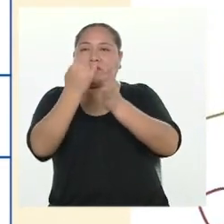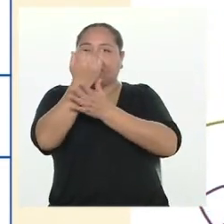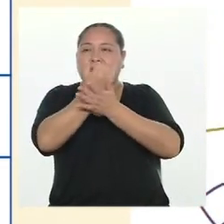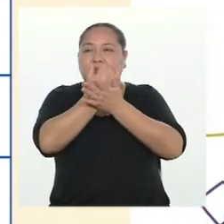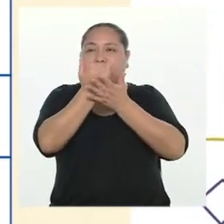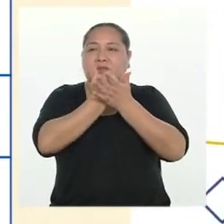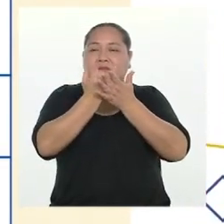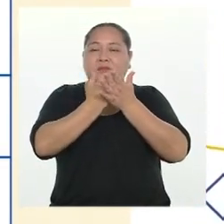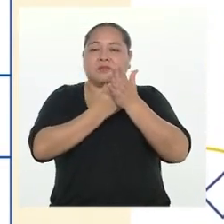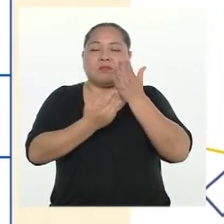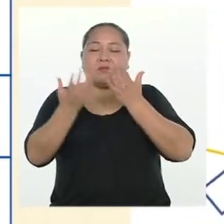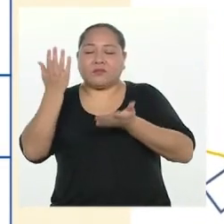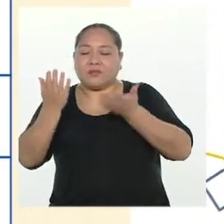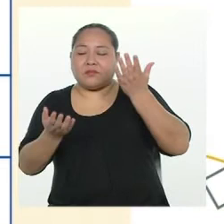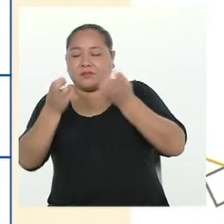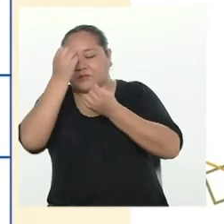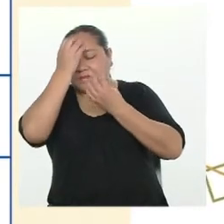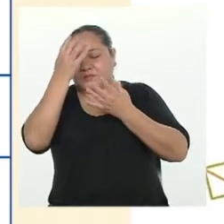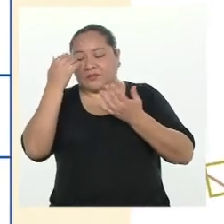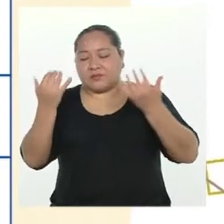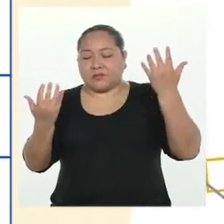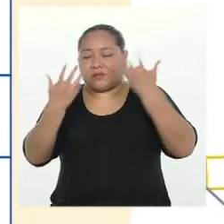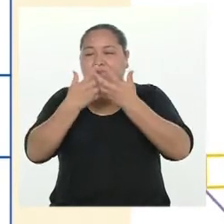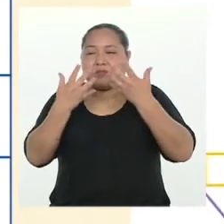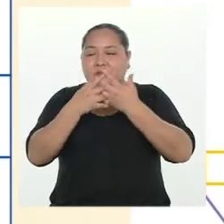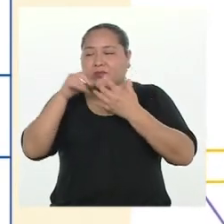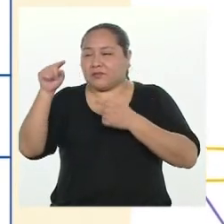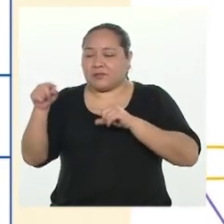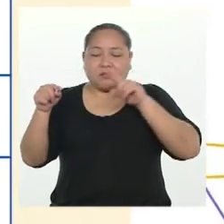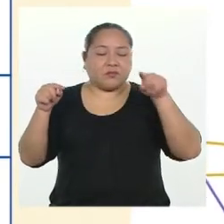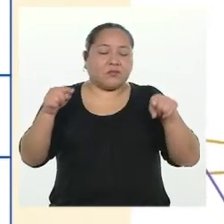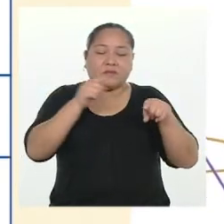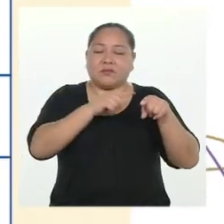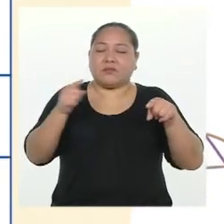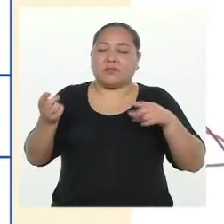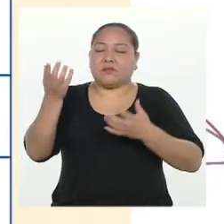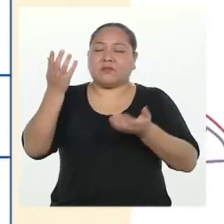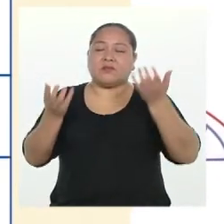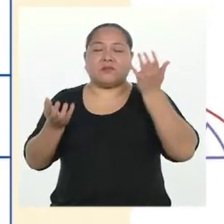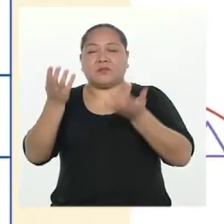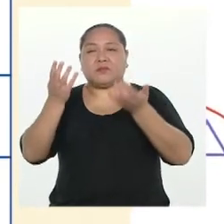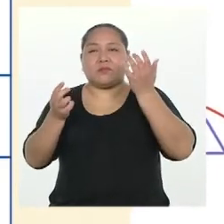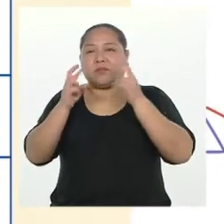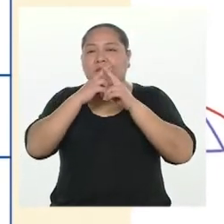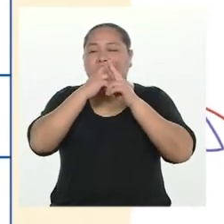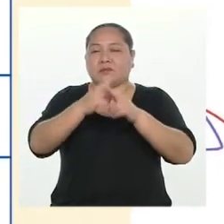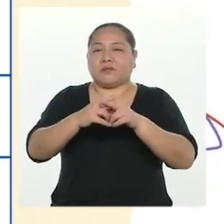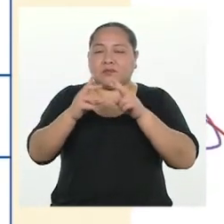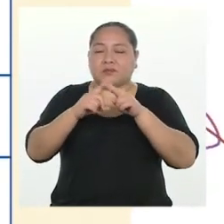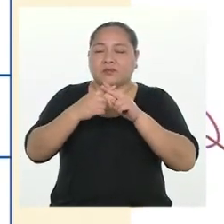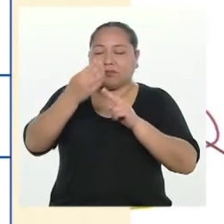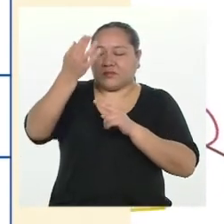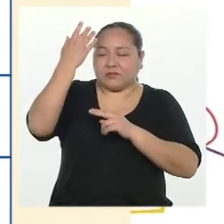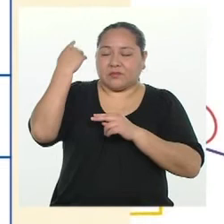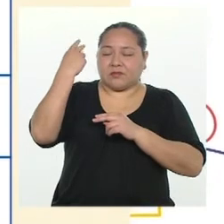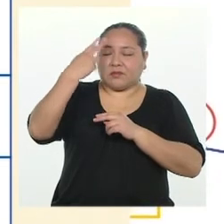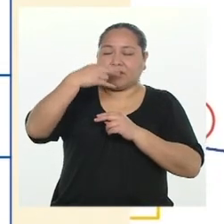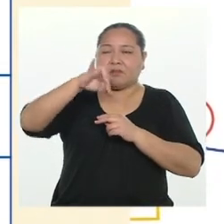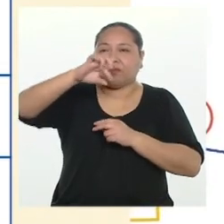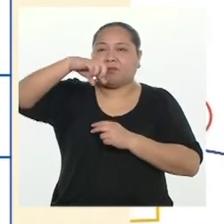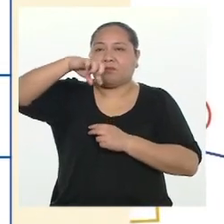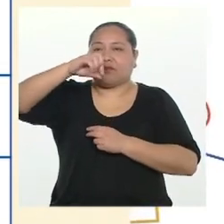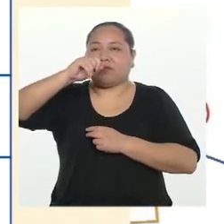gráficas. Comparar datos y determinar qué relación existe entre ellos y contrastarlos con las respuestas iniciales o hipótesis para elaborar